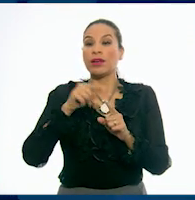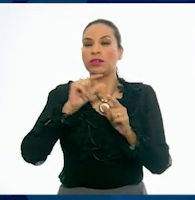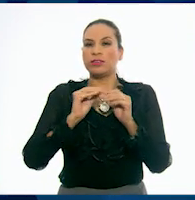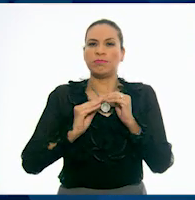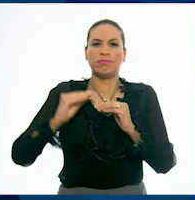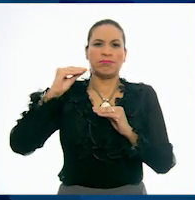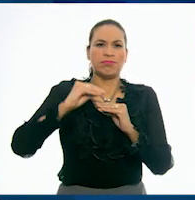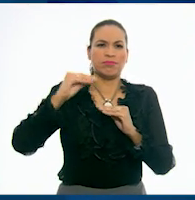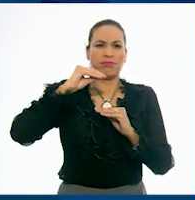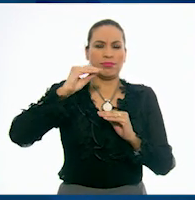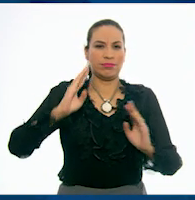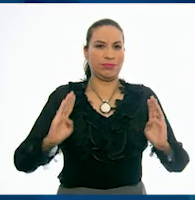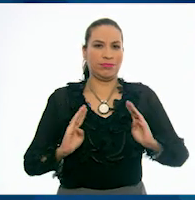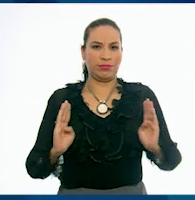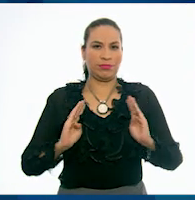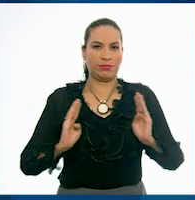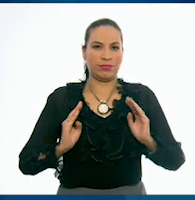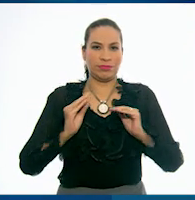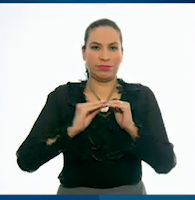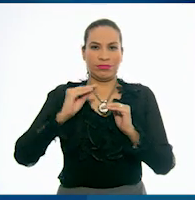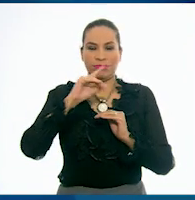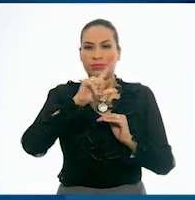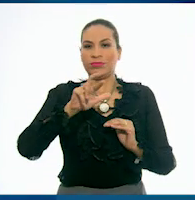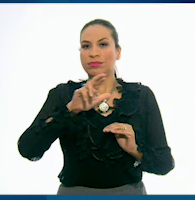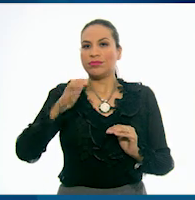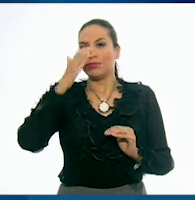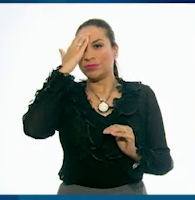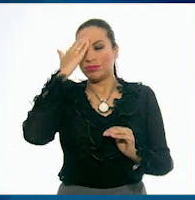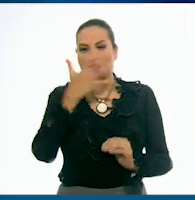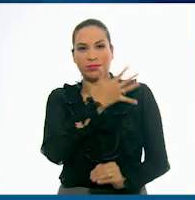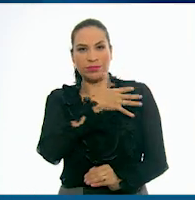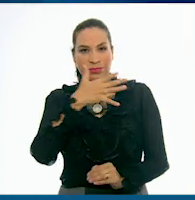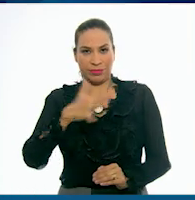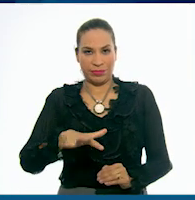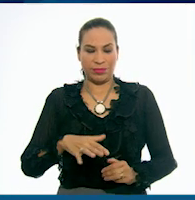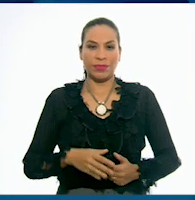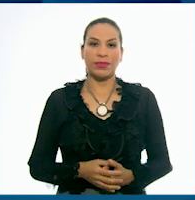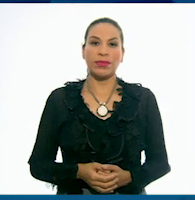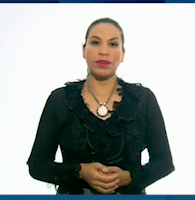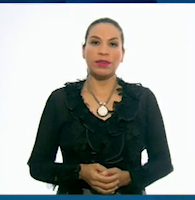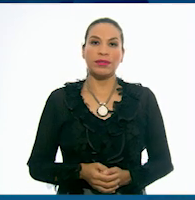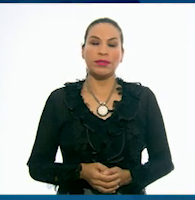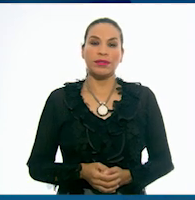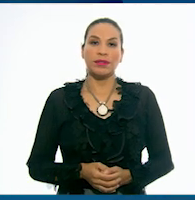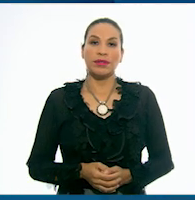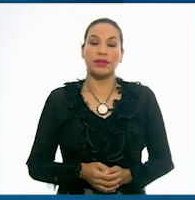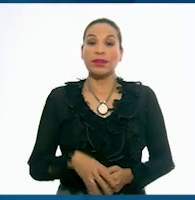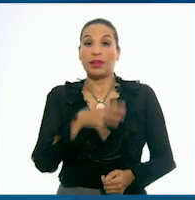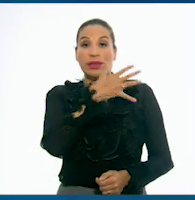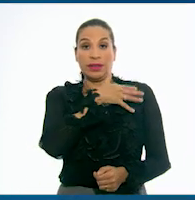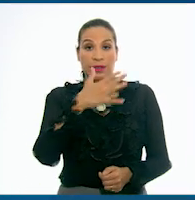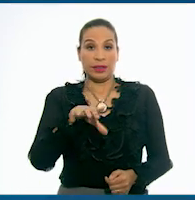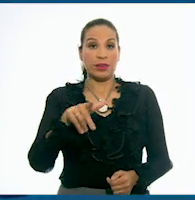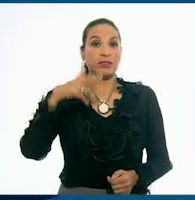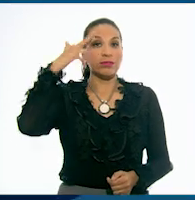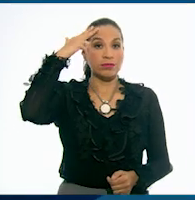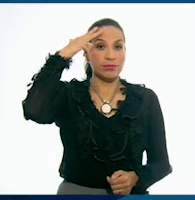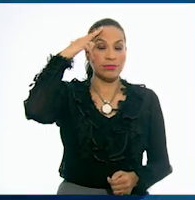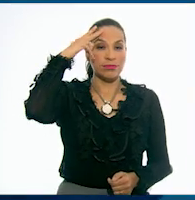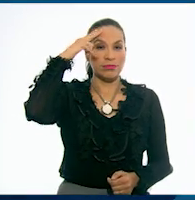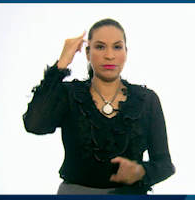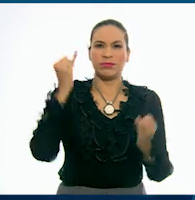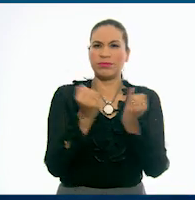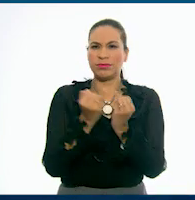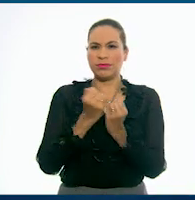subiendo de grado en la milicia hasta ser reconocido como general. El general Porfirio Díaz,